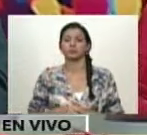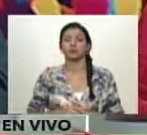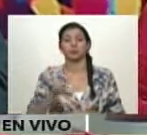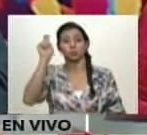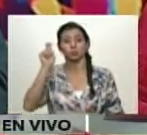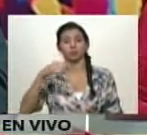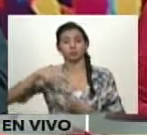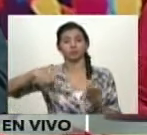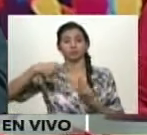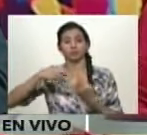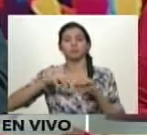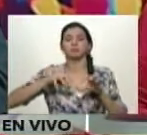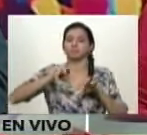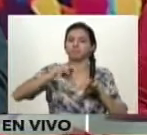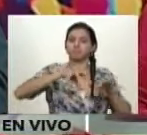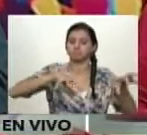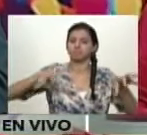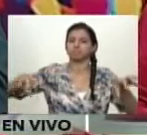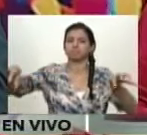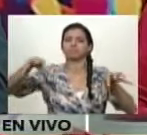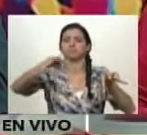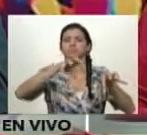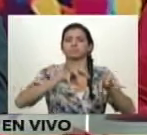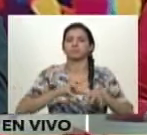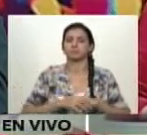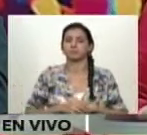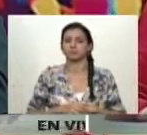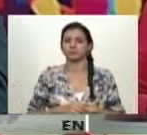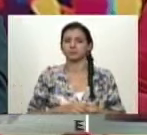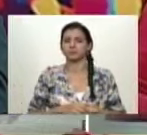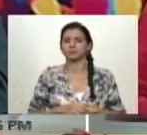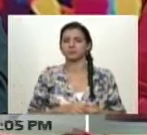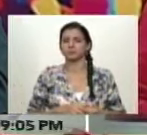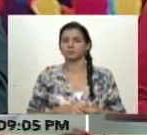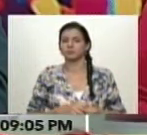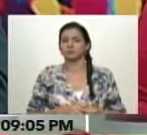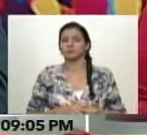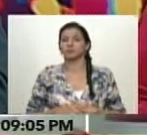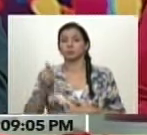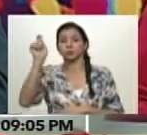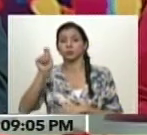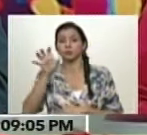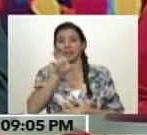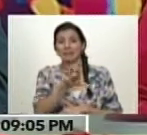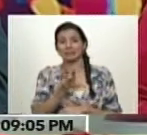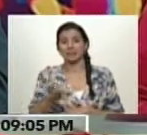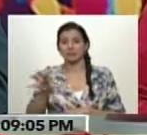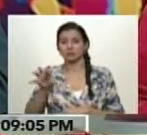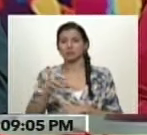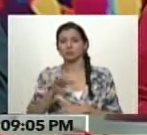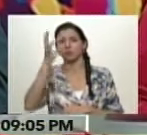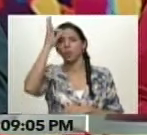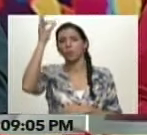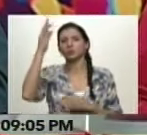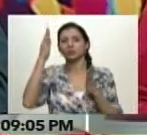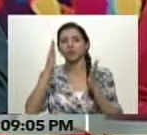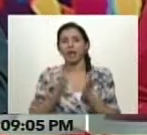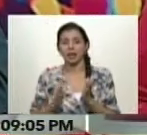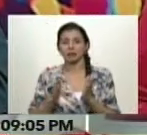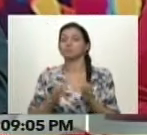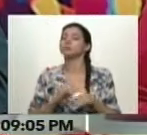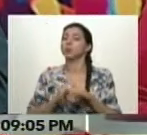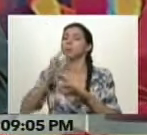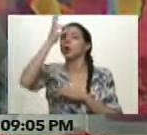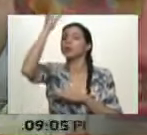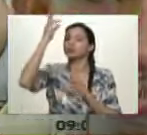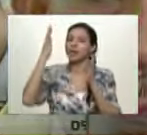Patria. Y digo más, los parlamentarios estadales, los concejales, ¿no son parlamentarios?